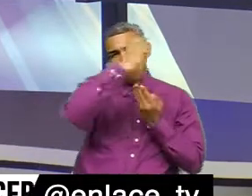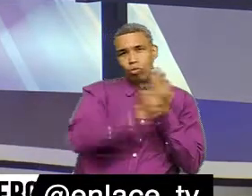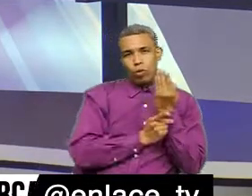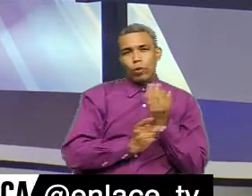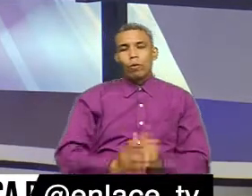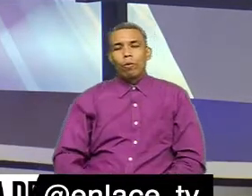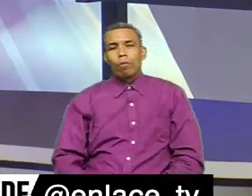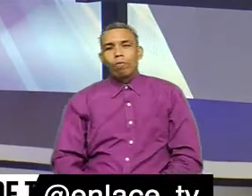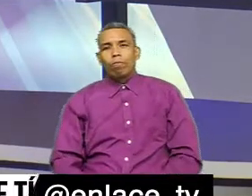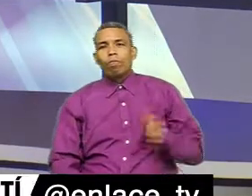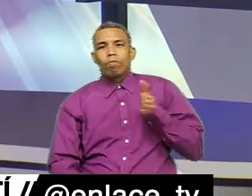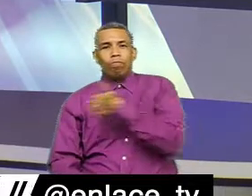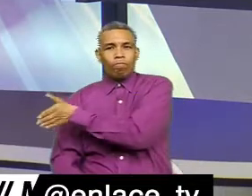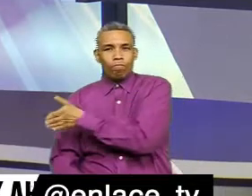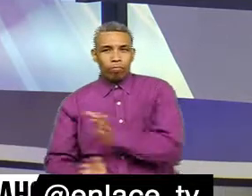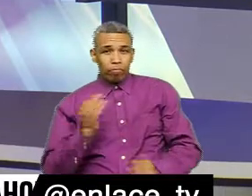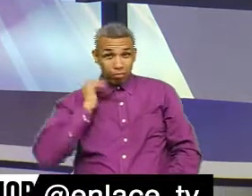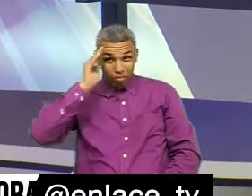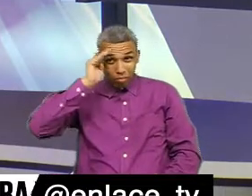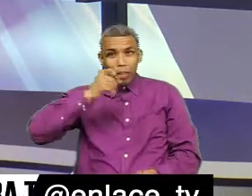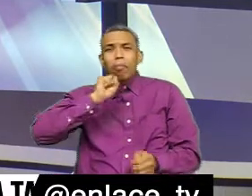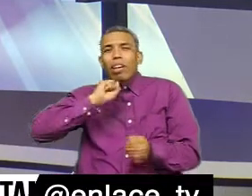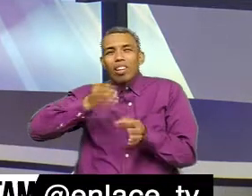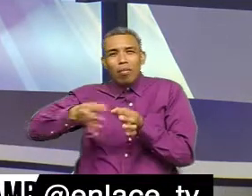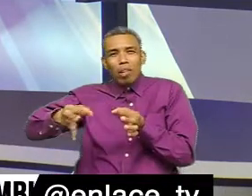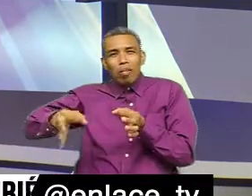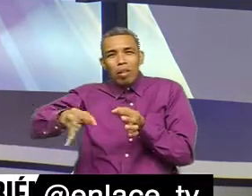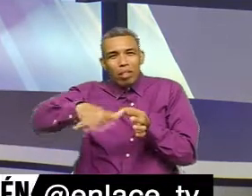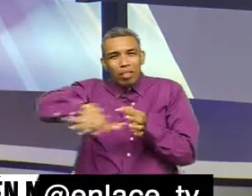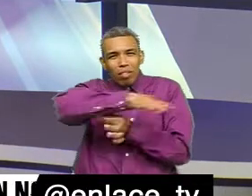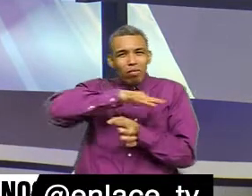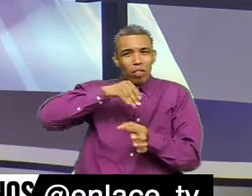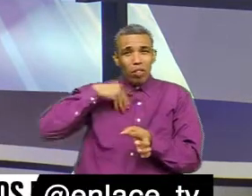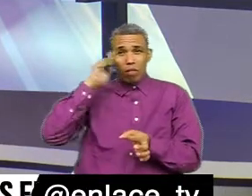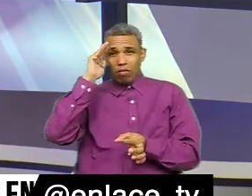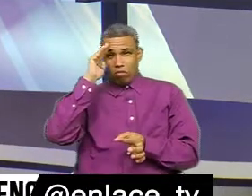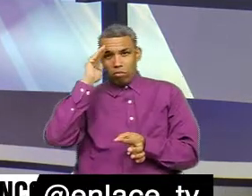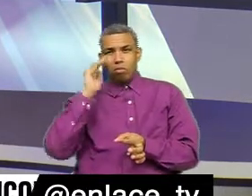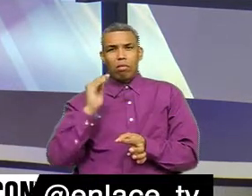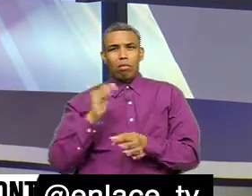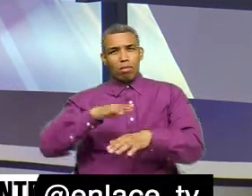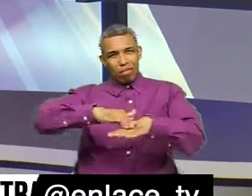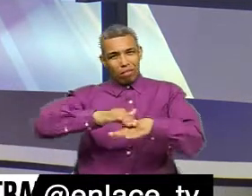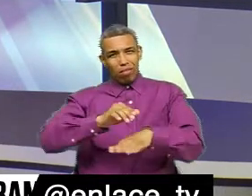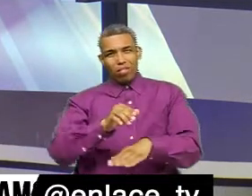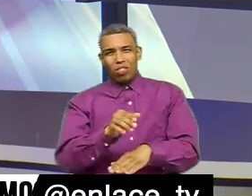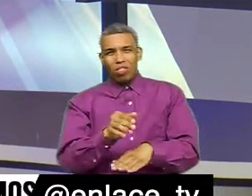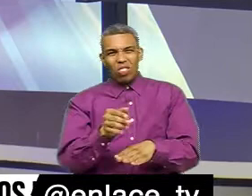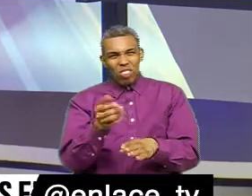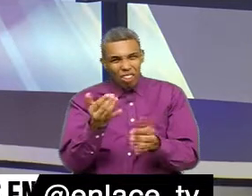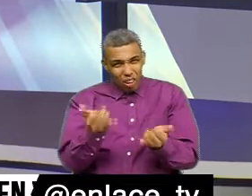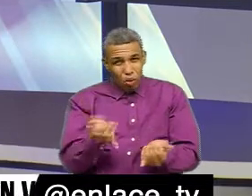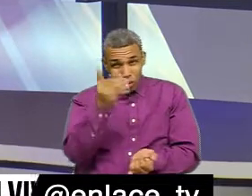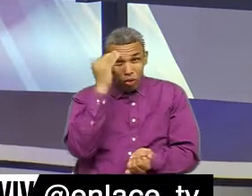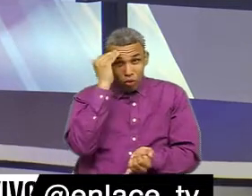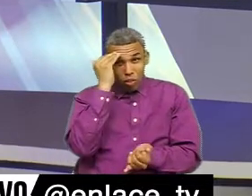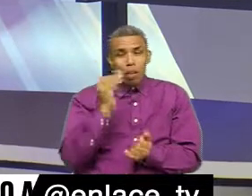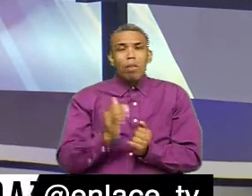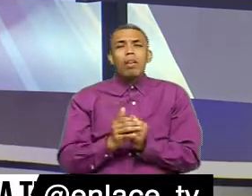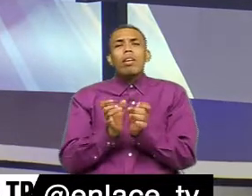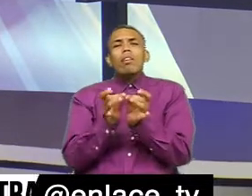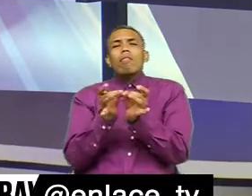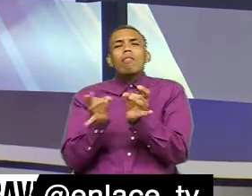Alvear del Departamento de Policía Magdalena Medio entregó recomendaciones a los viajeros en este puente festivo de Reyes. Varios puestos de control se han habilitado en las